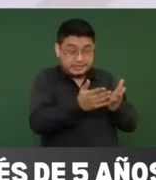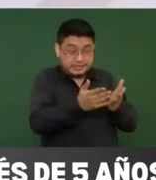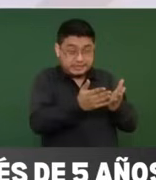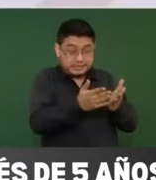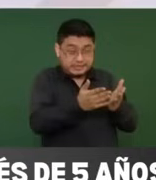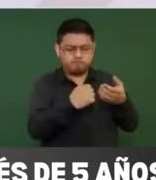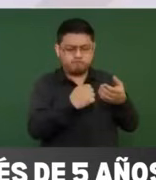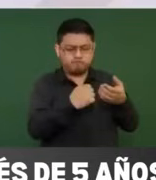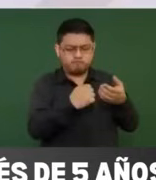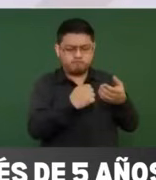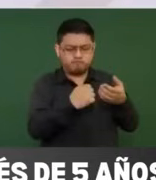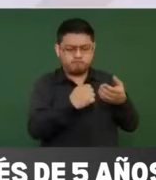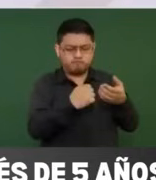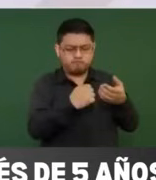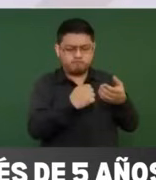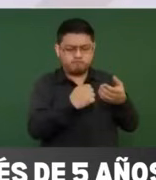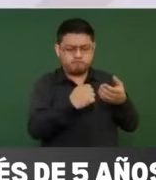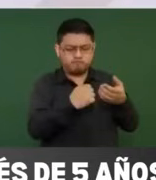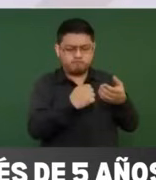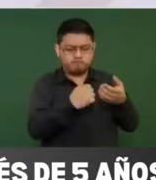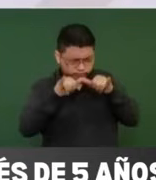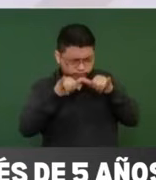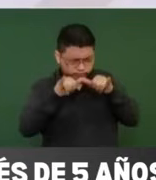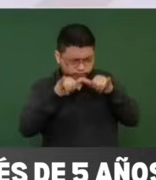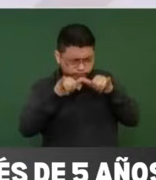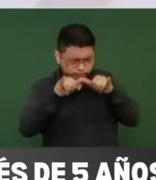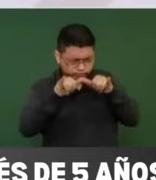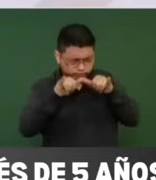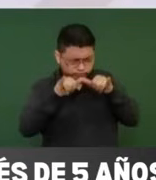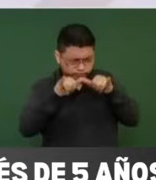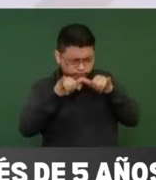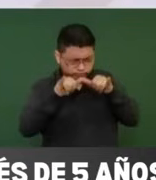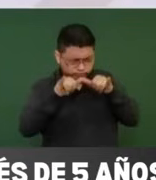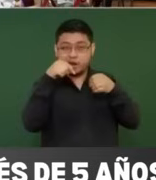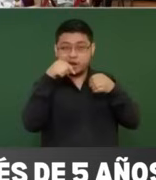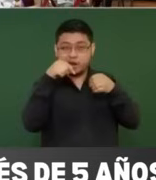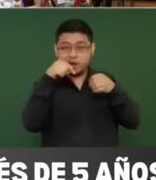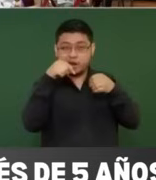fundamentos científicos y con dimensión humanista.